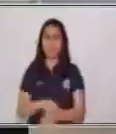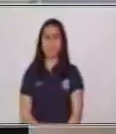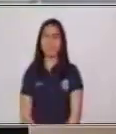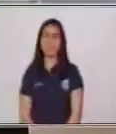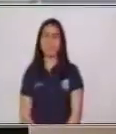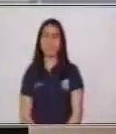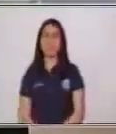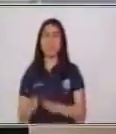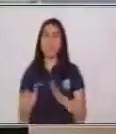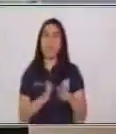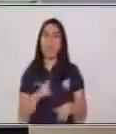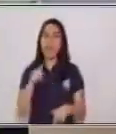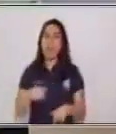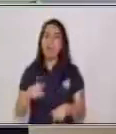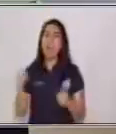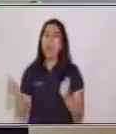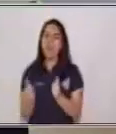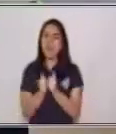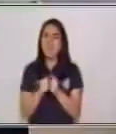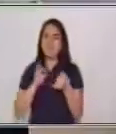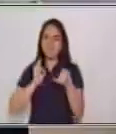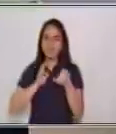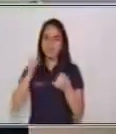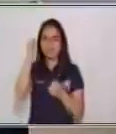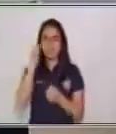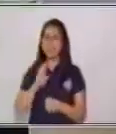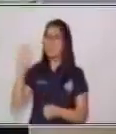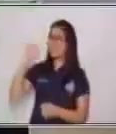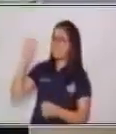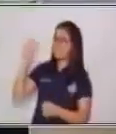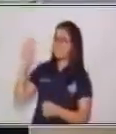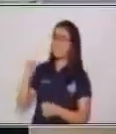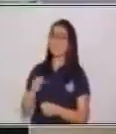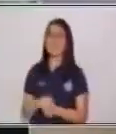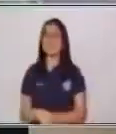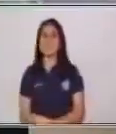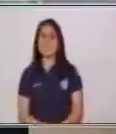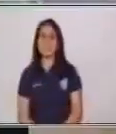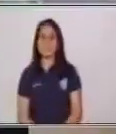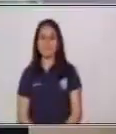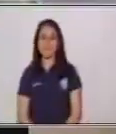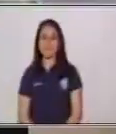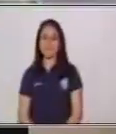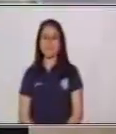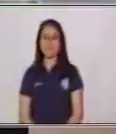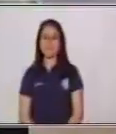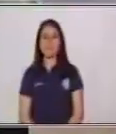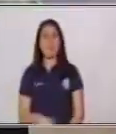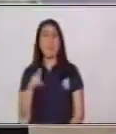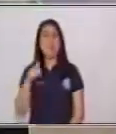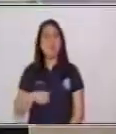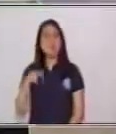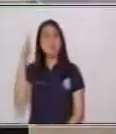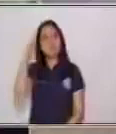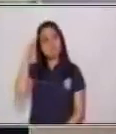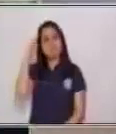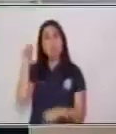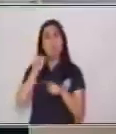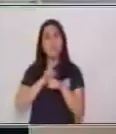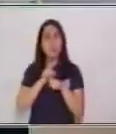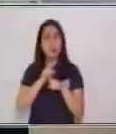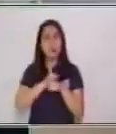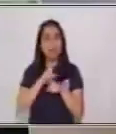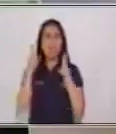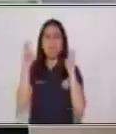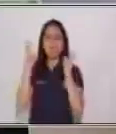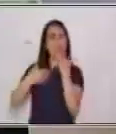Hoy nos acompaña Swendy en la interpretación. Hola Swendy. Vamos a recordar un poco lo que hemos estado viendo en las